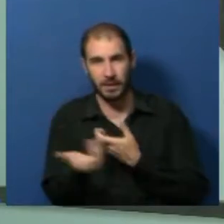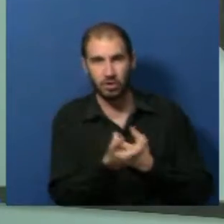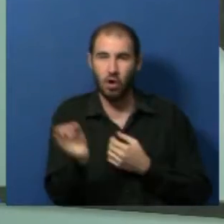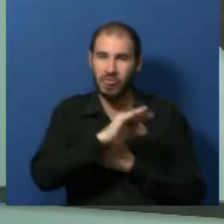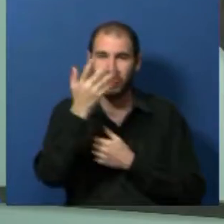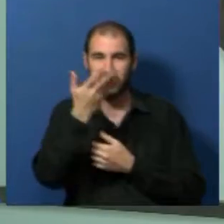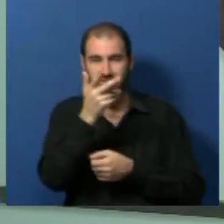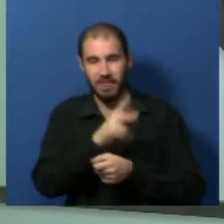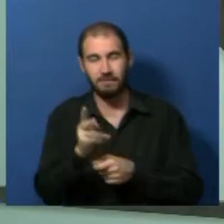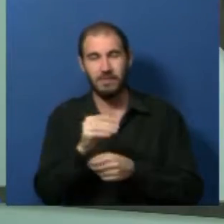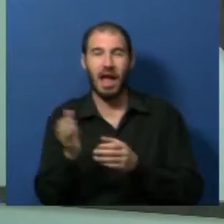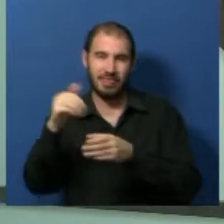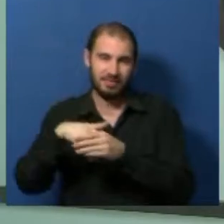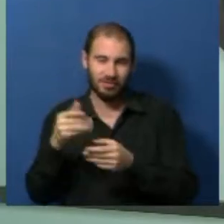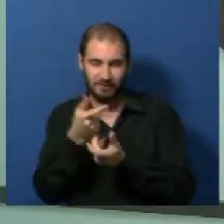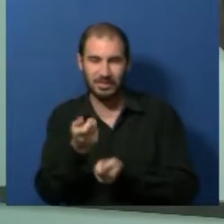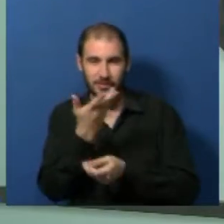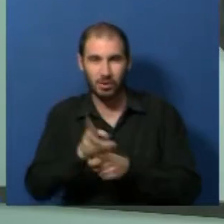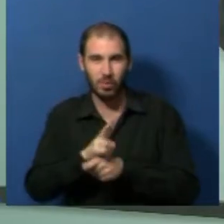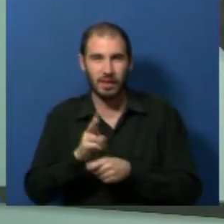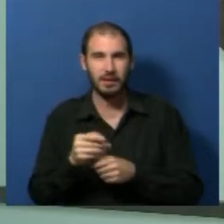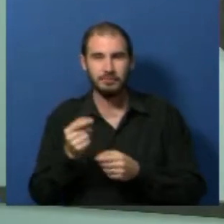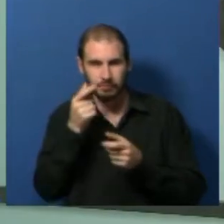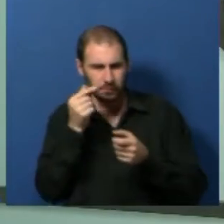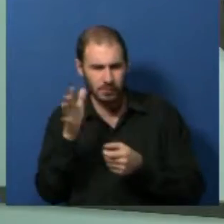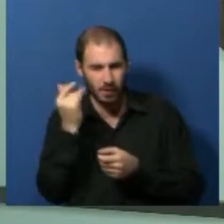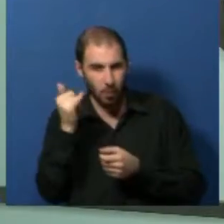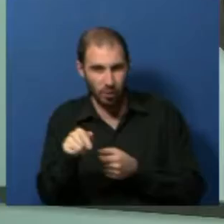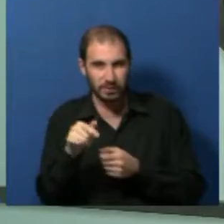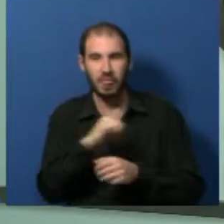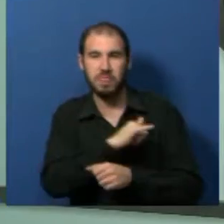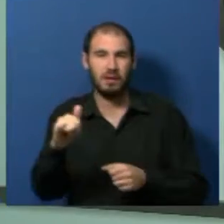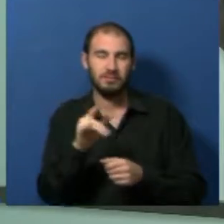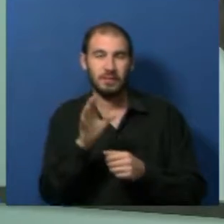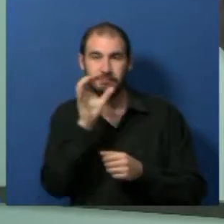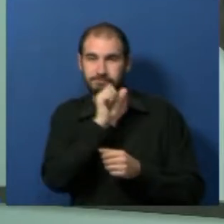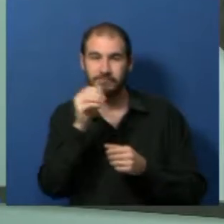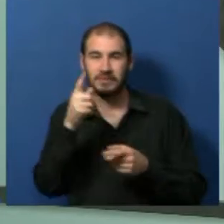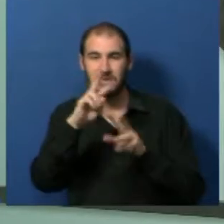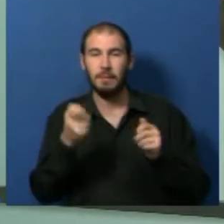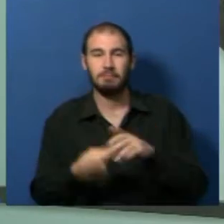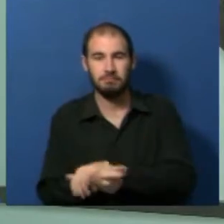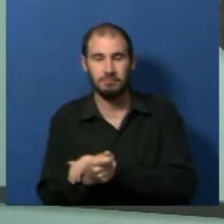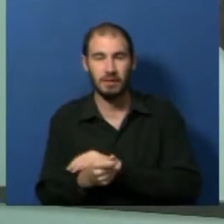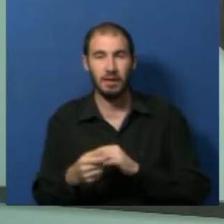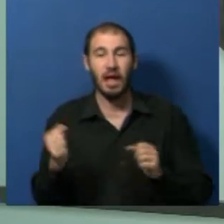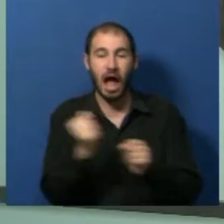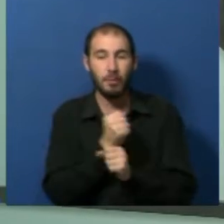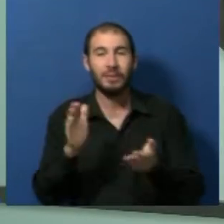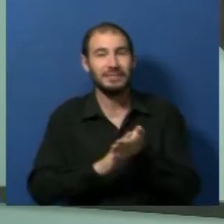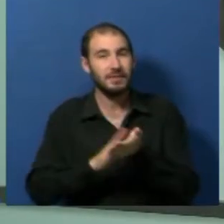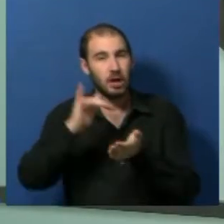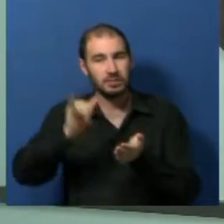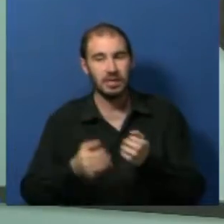Defensa Civil, bomberos depende de Defensa Civil, ha percibido esta situación y ha hecho la denuncia sobre sobornos para aprobar y